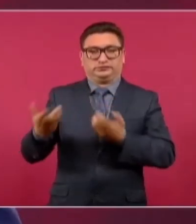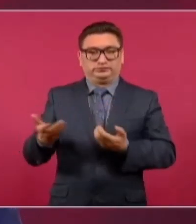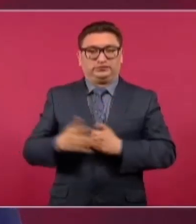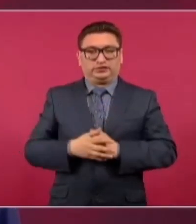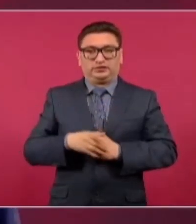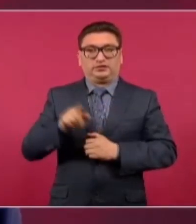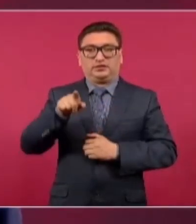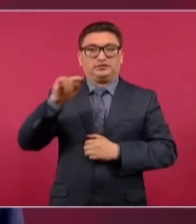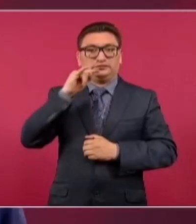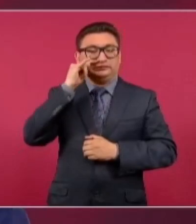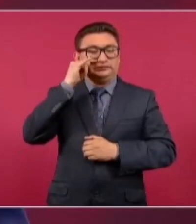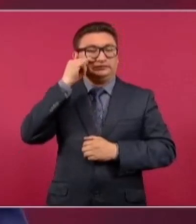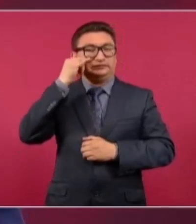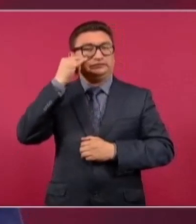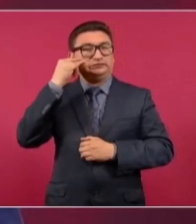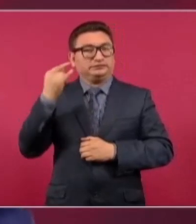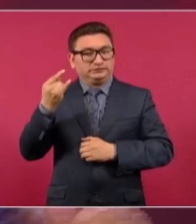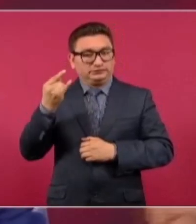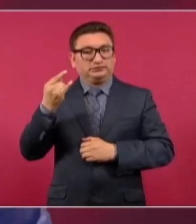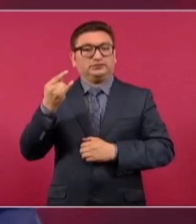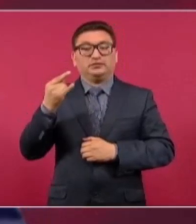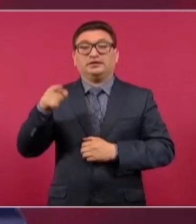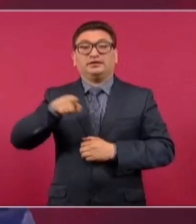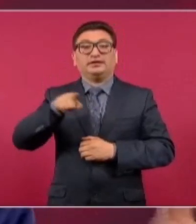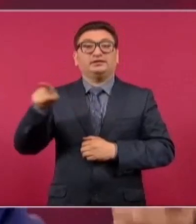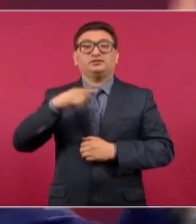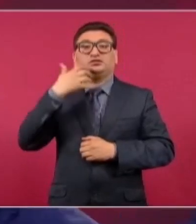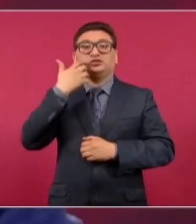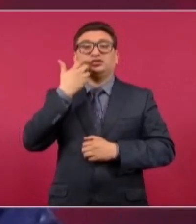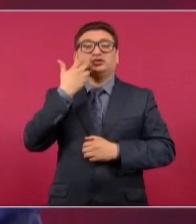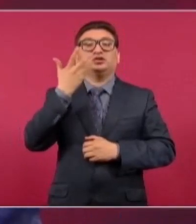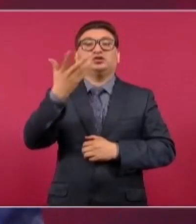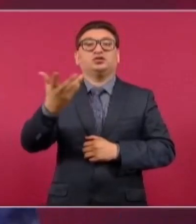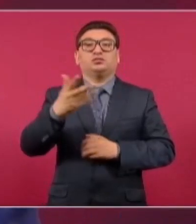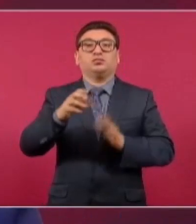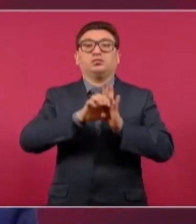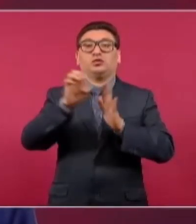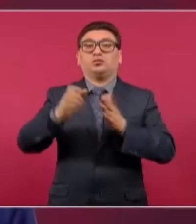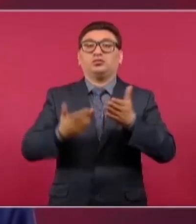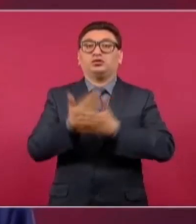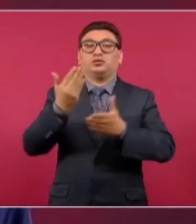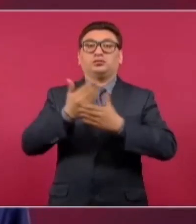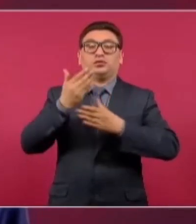¿No ven también que ya quieren que no haya mañaneras?